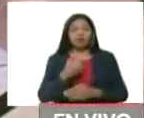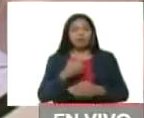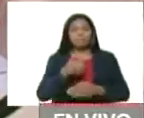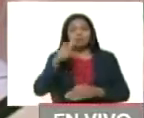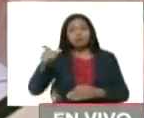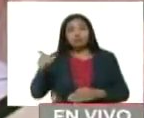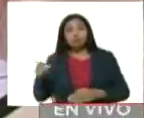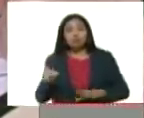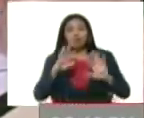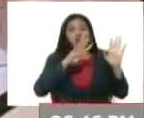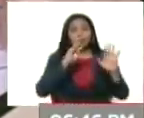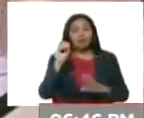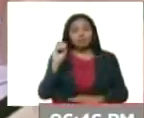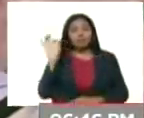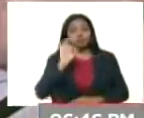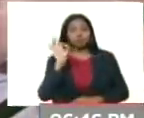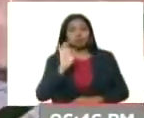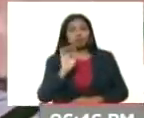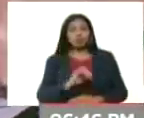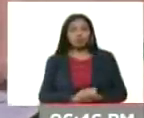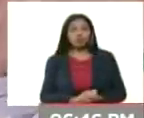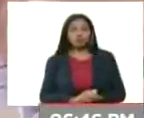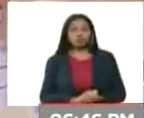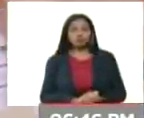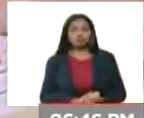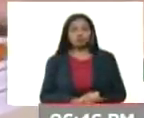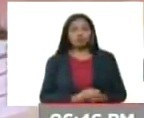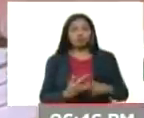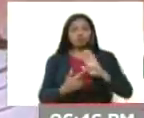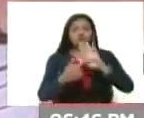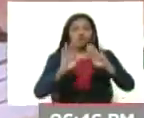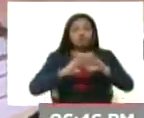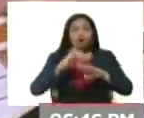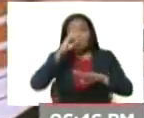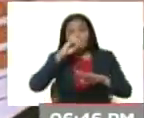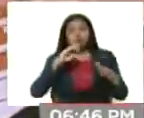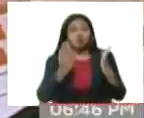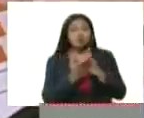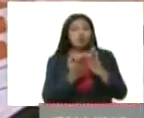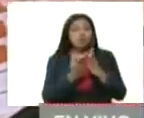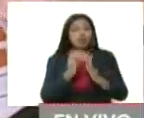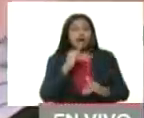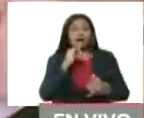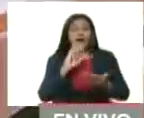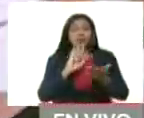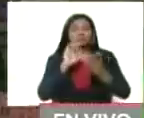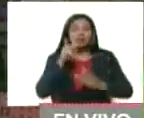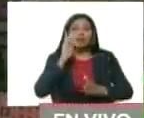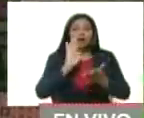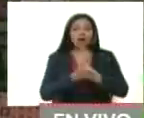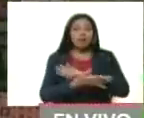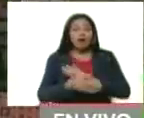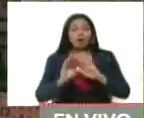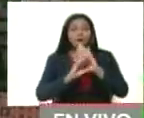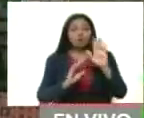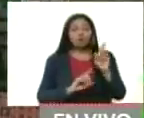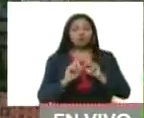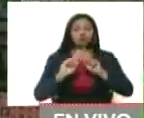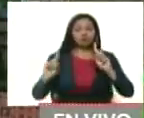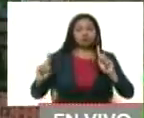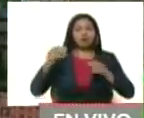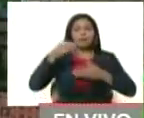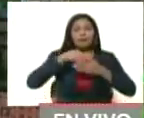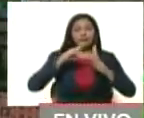el 90%, se decantó porque el año escolar debe culminarse con los cursos a distancia,